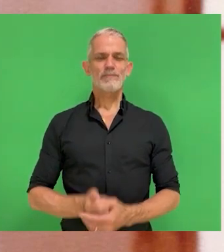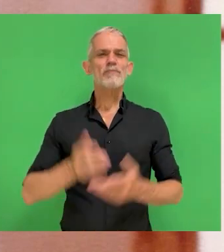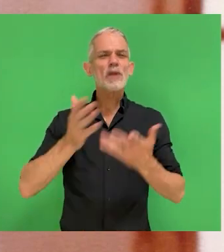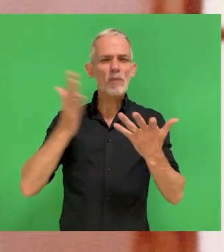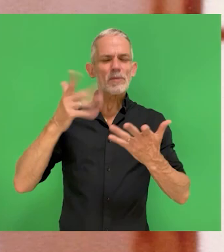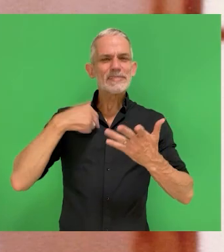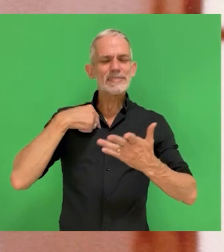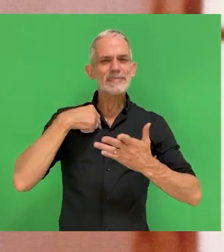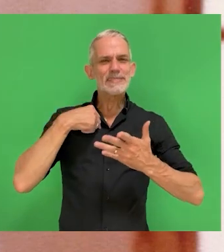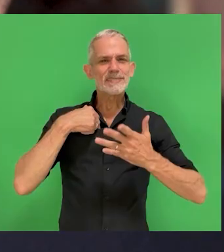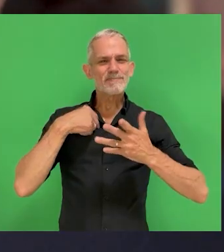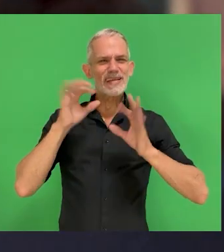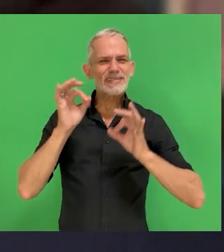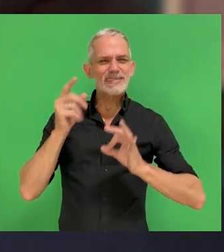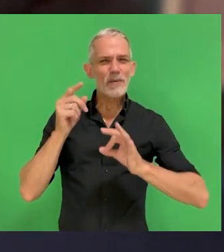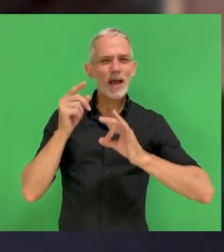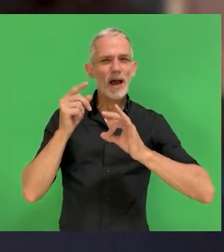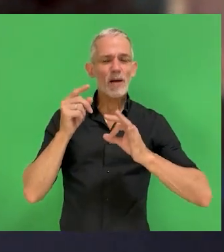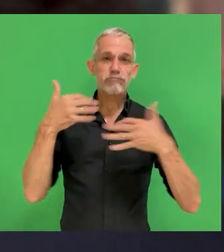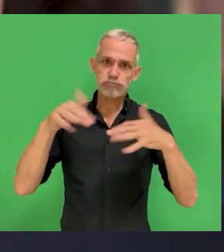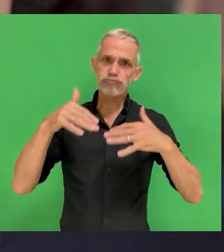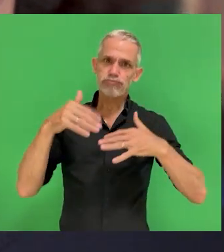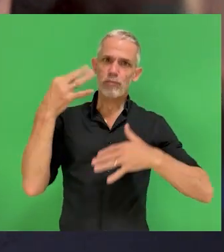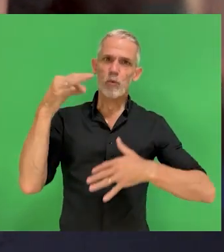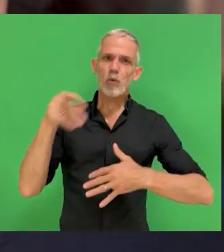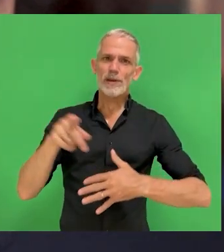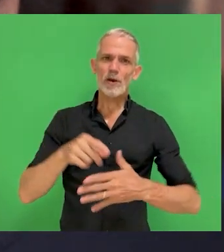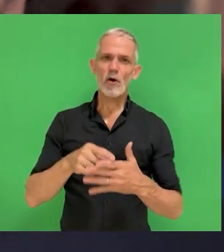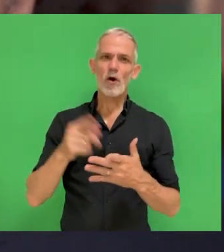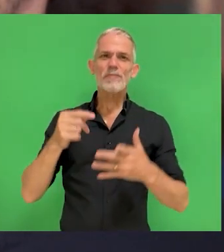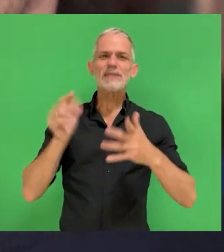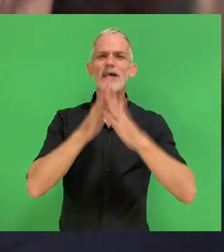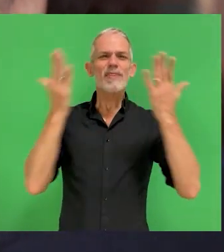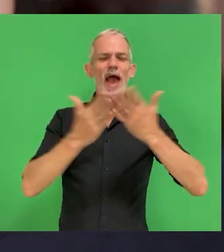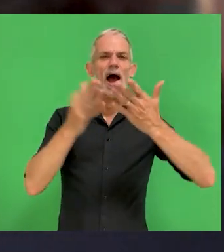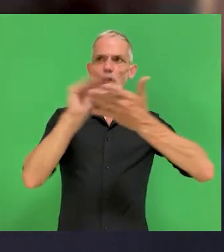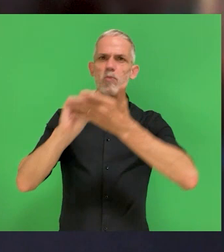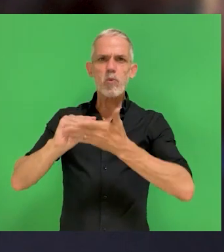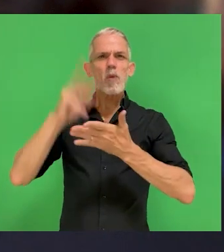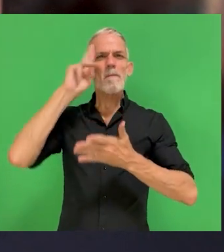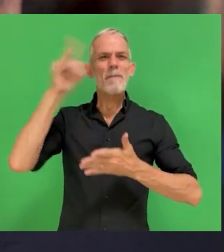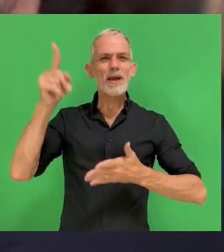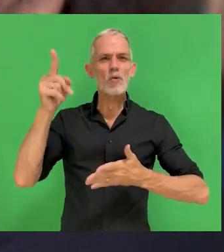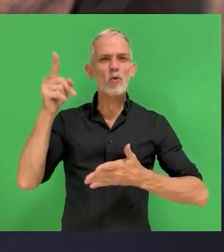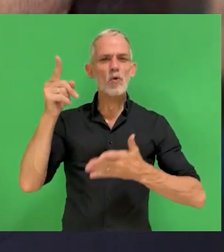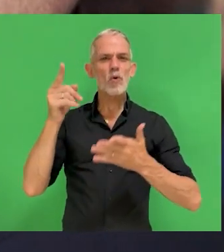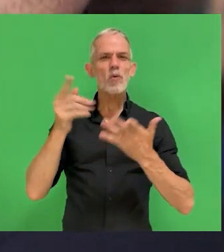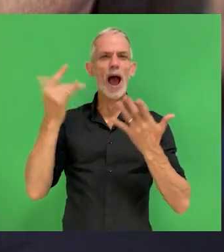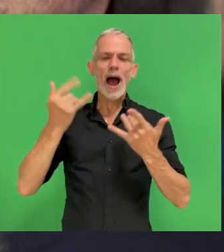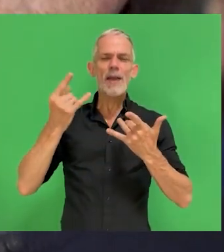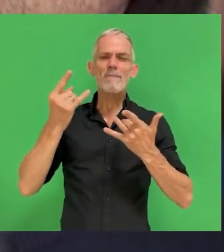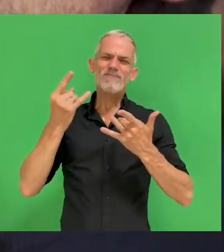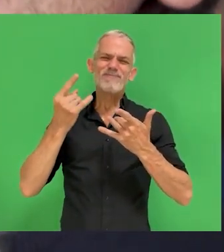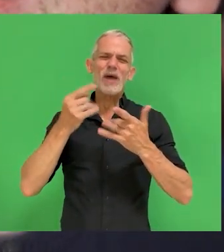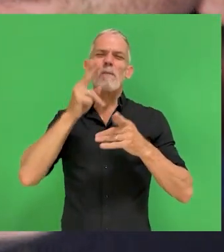secuestro bastante público. Y salió mucho, en Perú como que había menos censura,